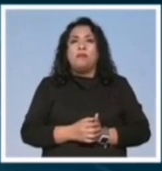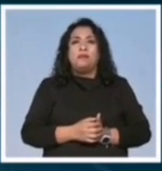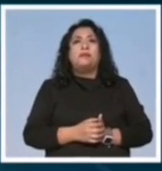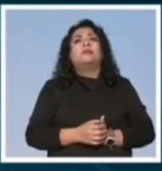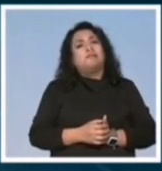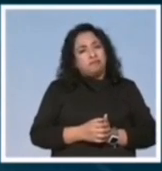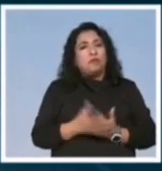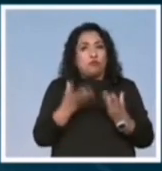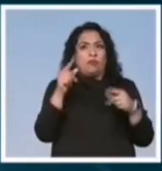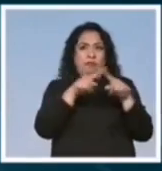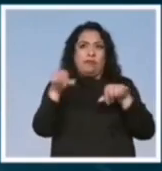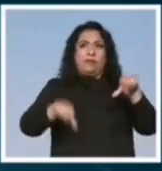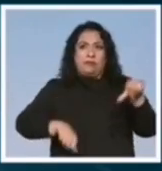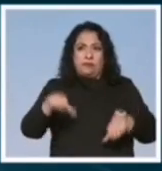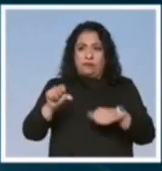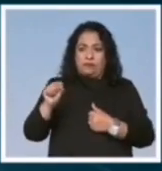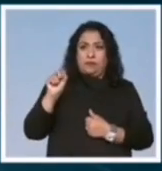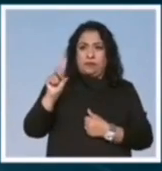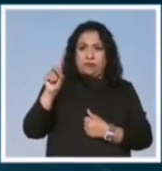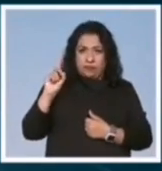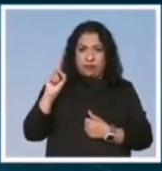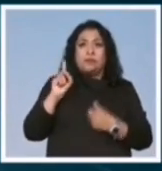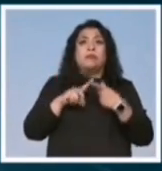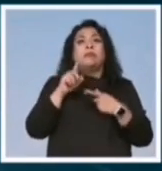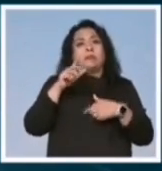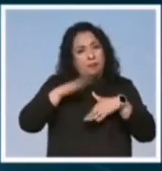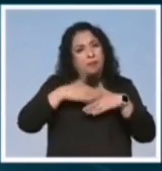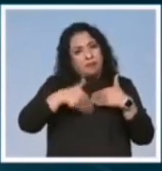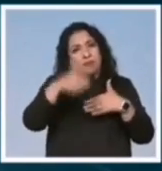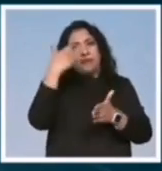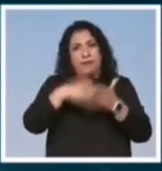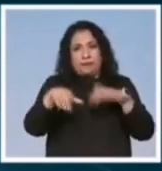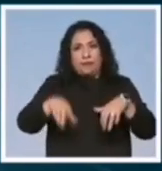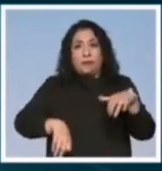Muchas fueron las actividades que ocurrieron este fin de semana y muchas más faltan por ocurrir.